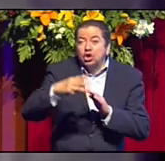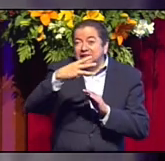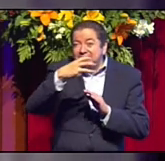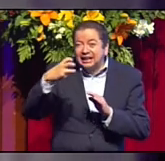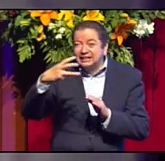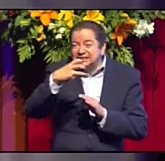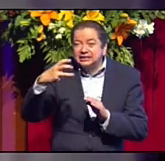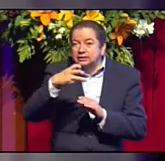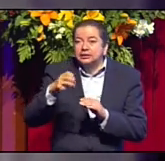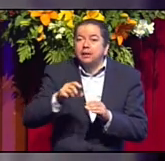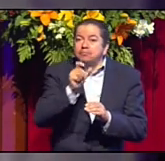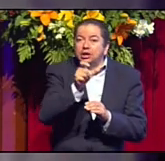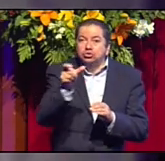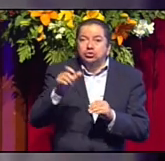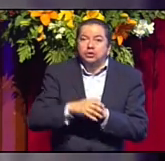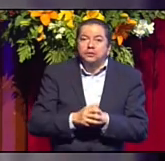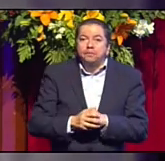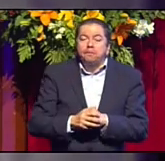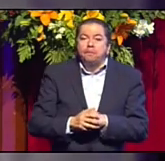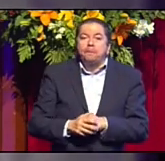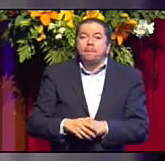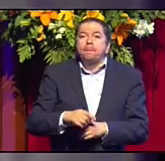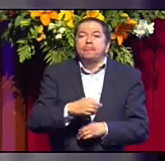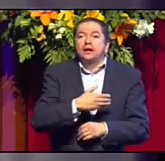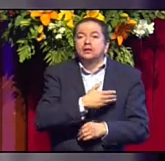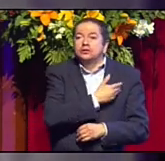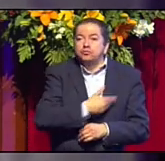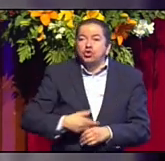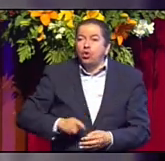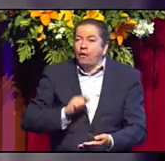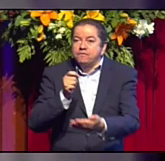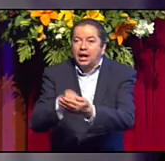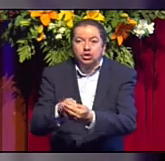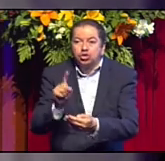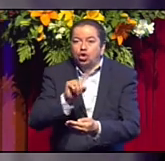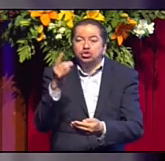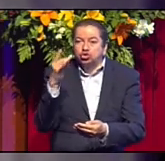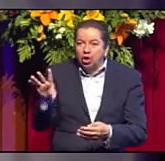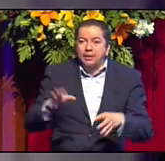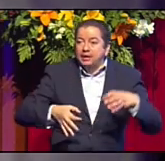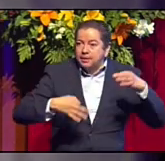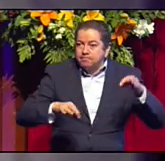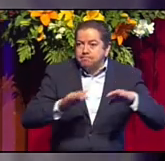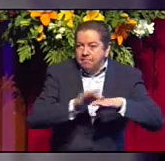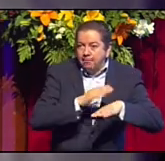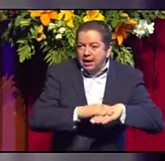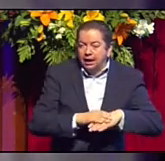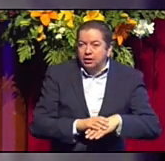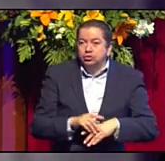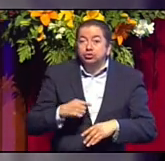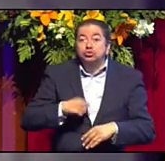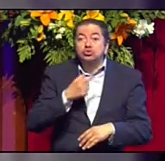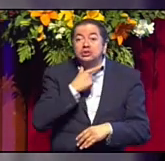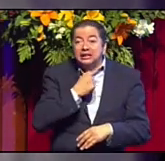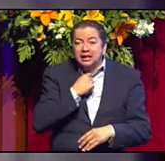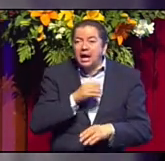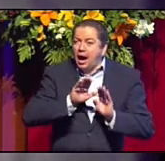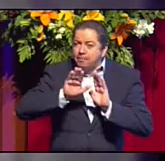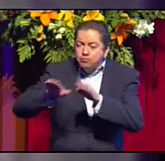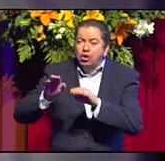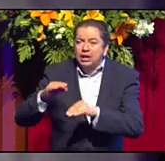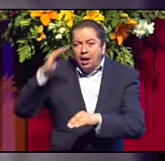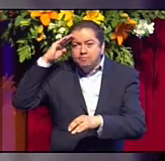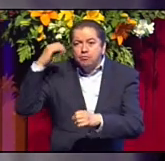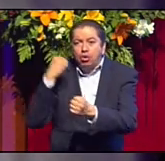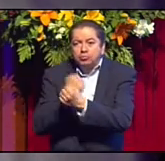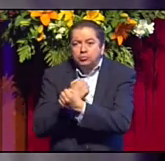sino adicionalmente a que los subsidios adicionales no sean solo un papel. Me comprometo a eso. Seguiremos apoyando a las policías.